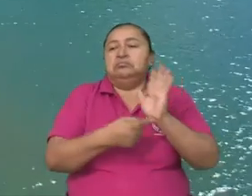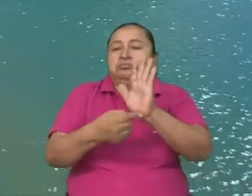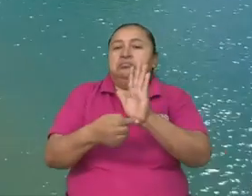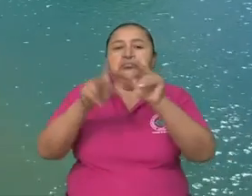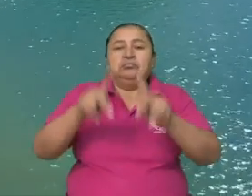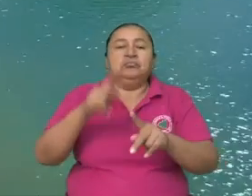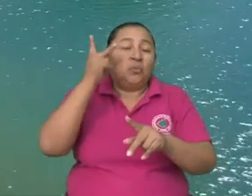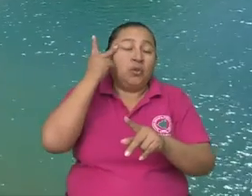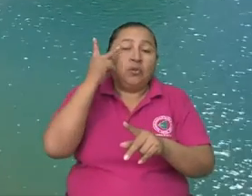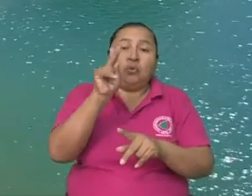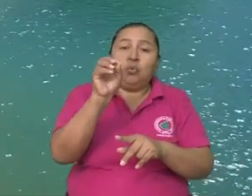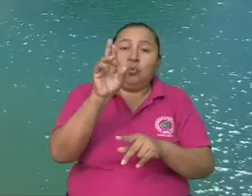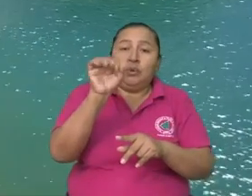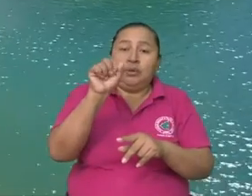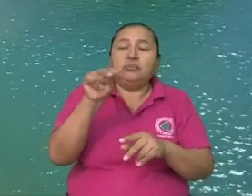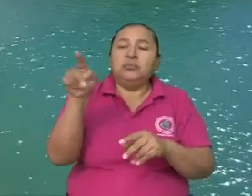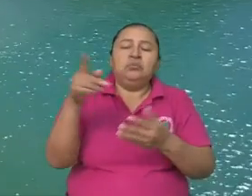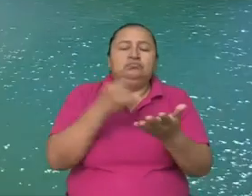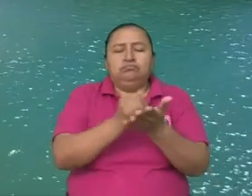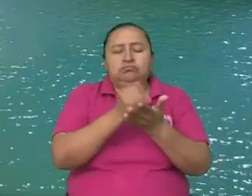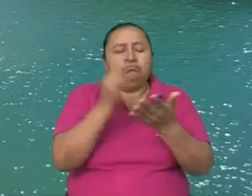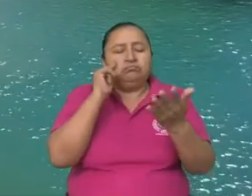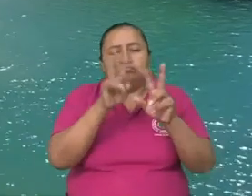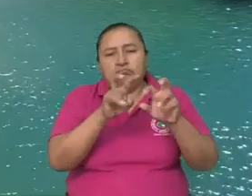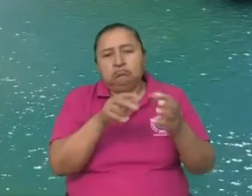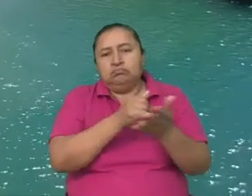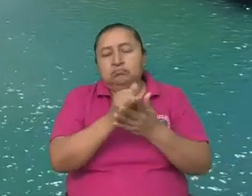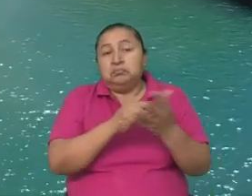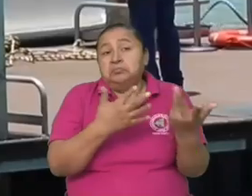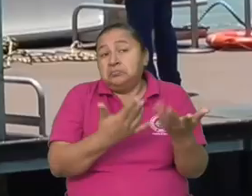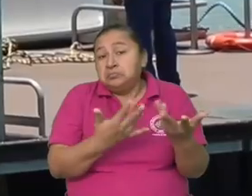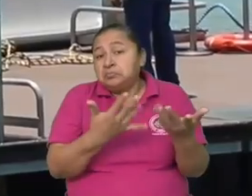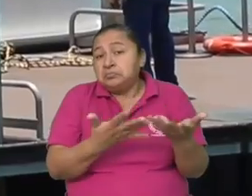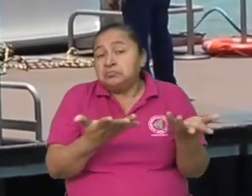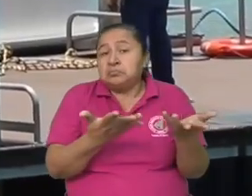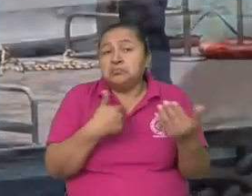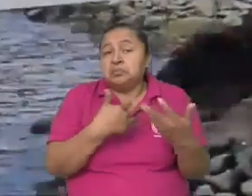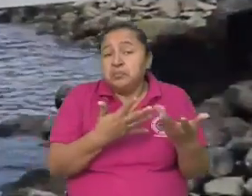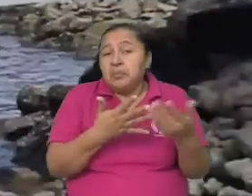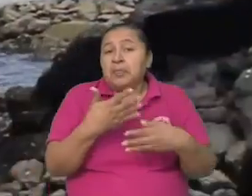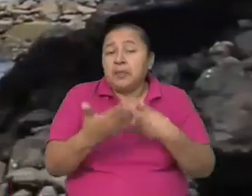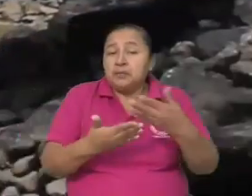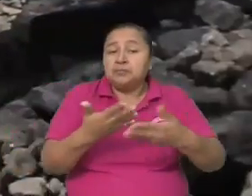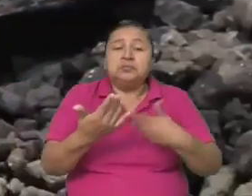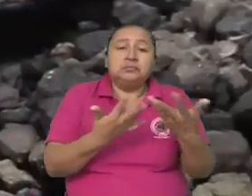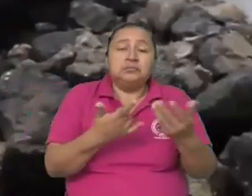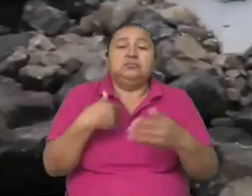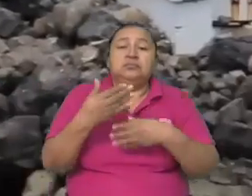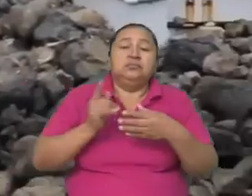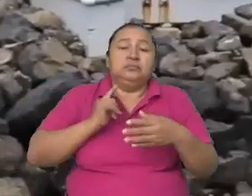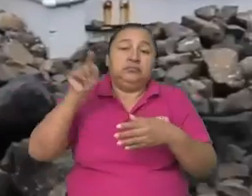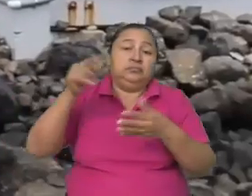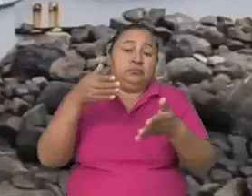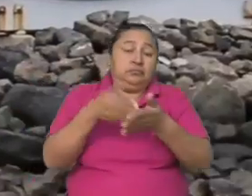Ellos hicieron el estudio, ¿verdad? Y eso está ahorita un poquito paralizado porque también tuvieron